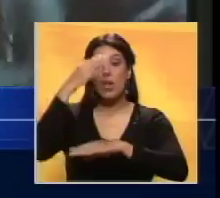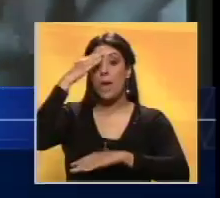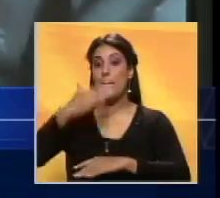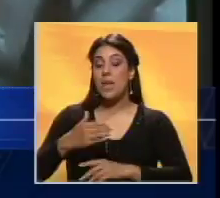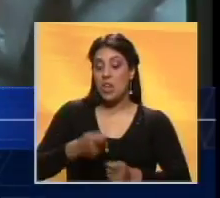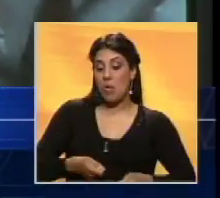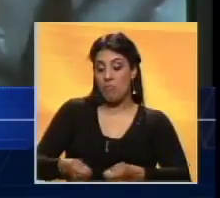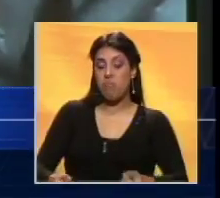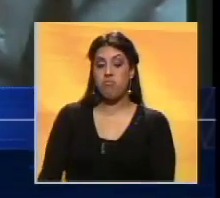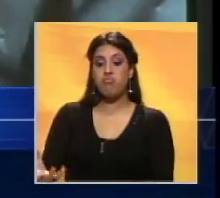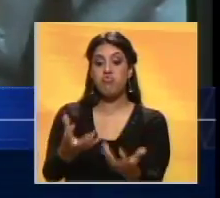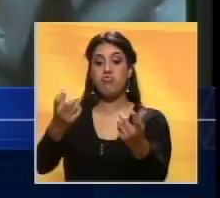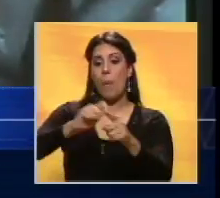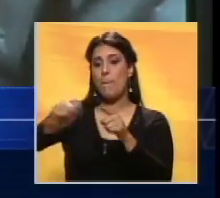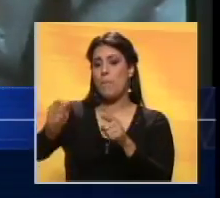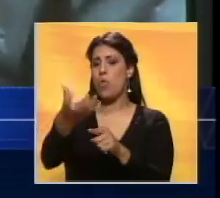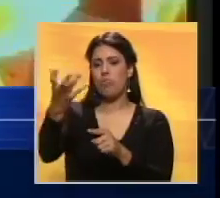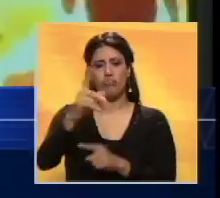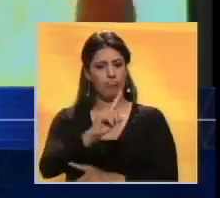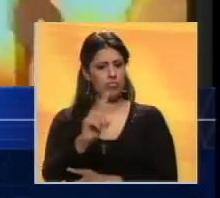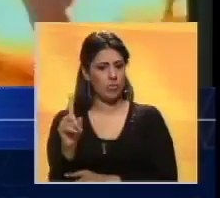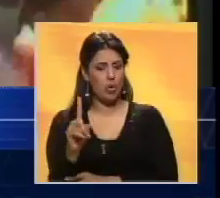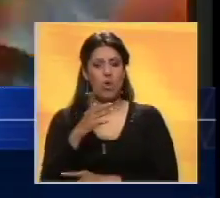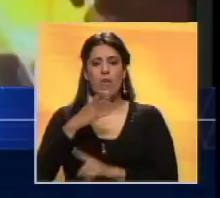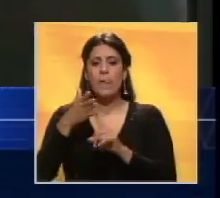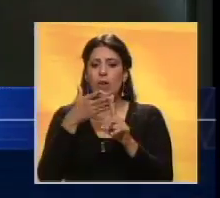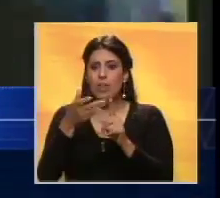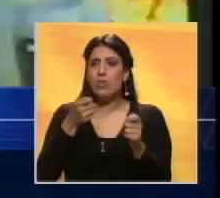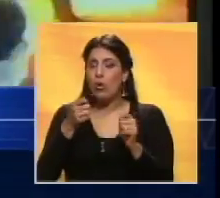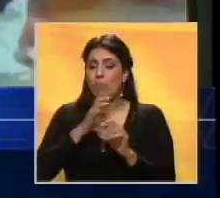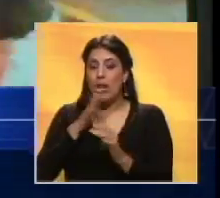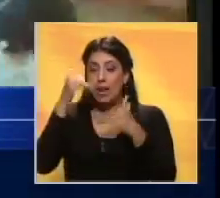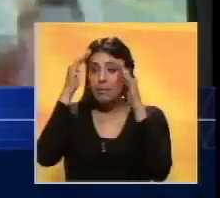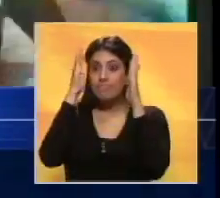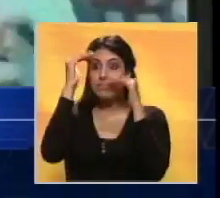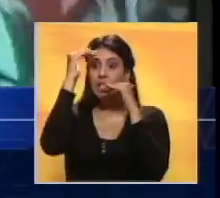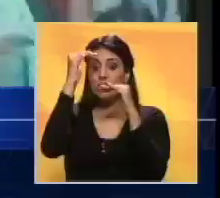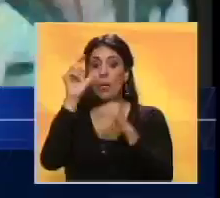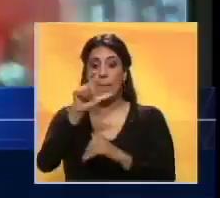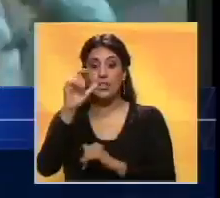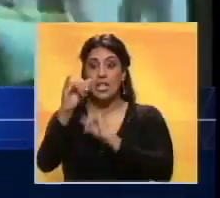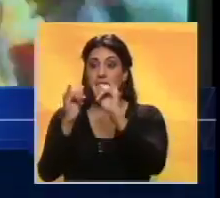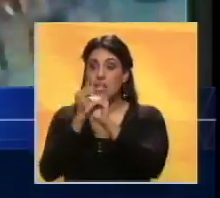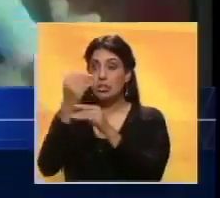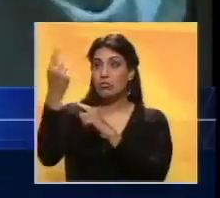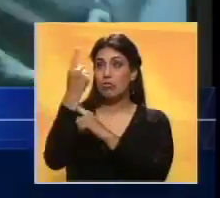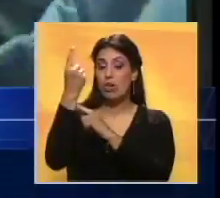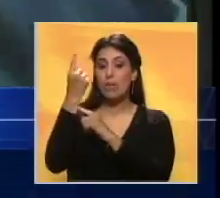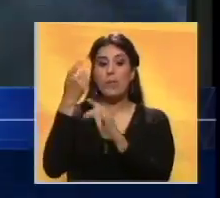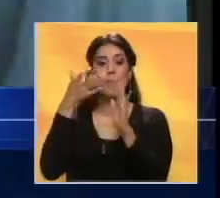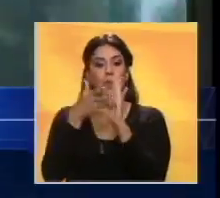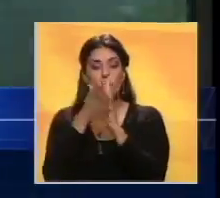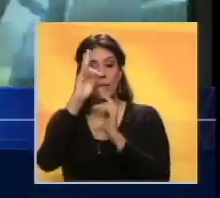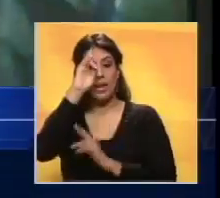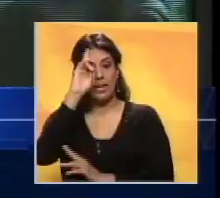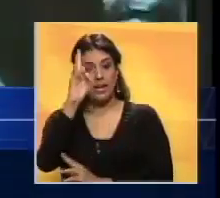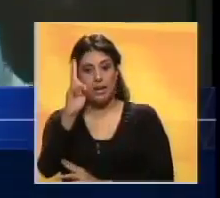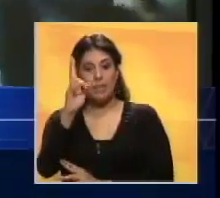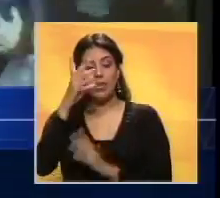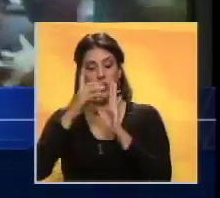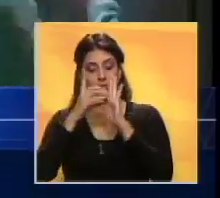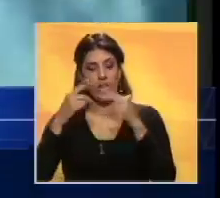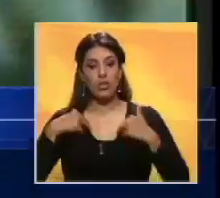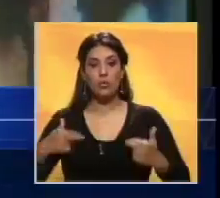fuerza pública que trata de contener la violencia atendiendo los parámetros internacionales en respeto de